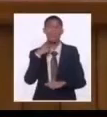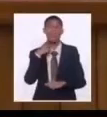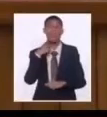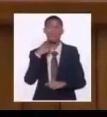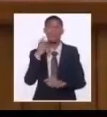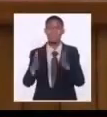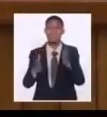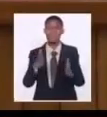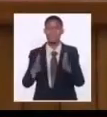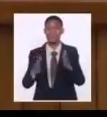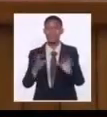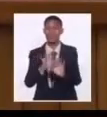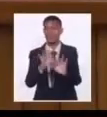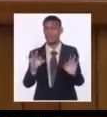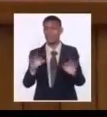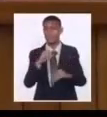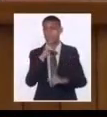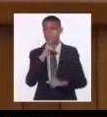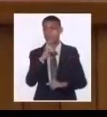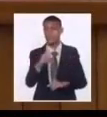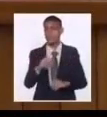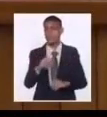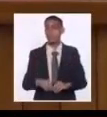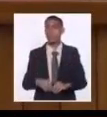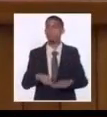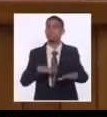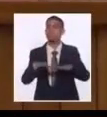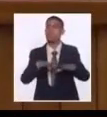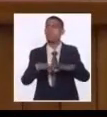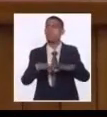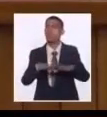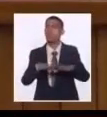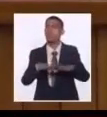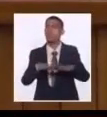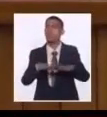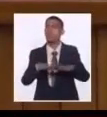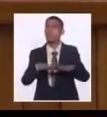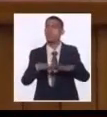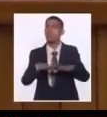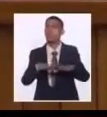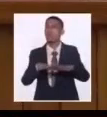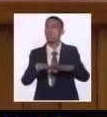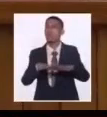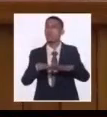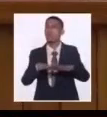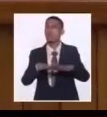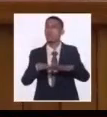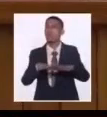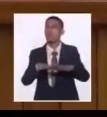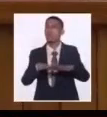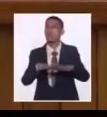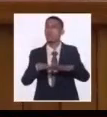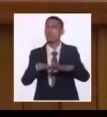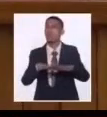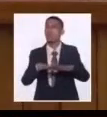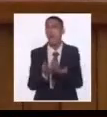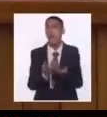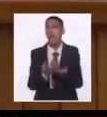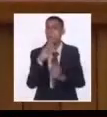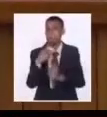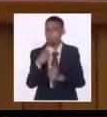Se llevó un movimiento a nivel de Consejo Popular que muchas hicieron tanque. En el mundo existe eso. Por aquí cómo se